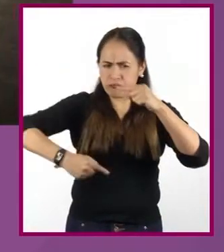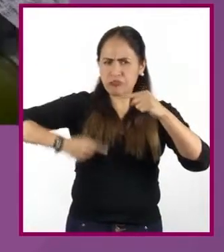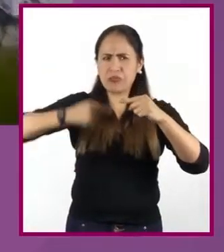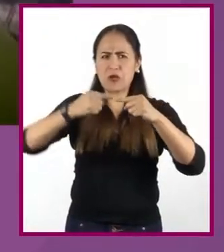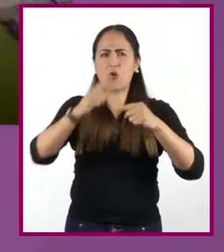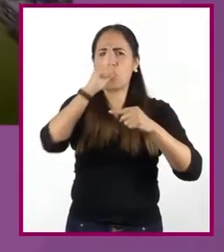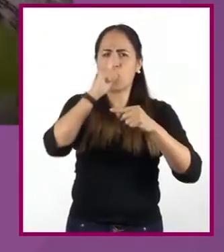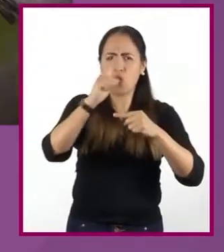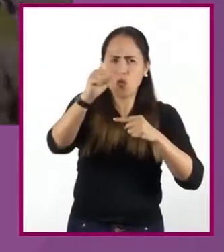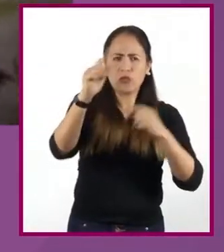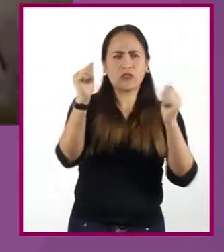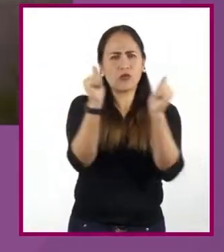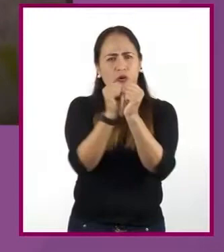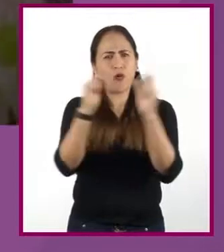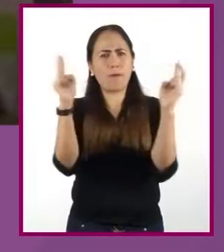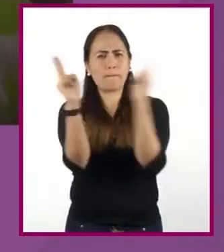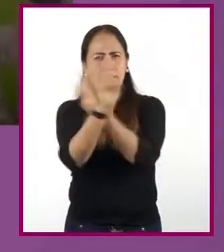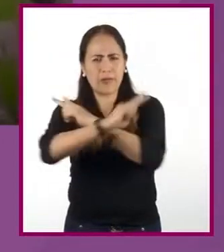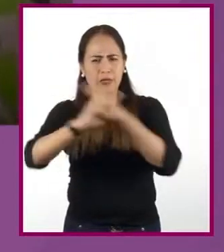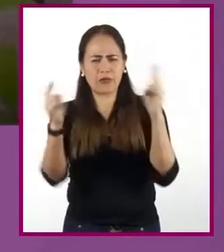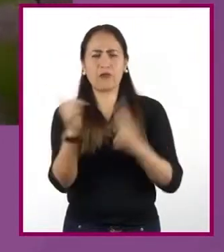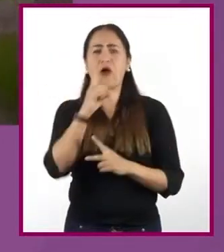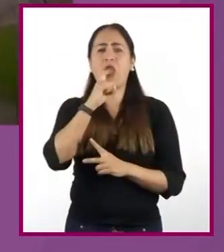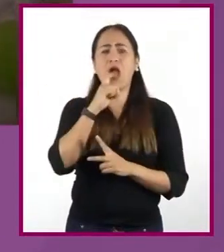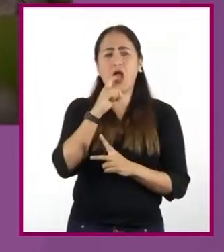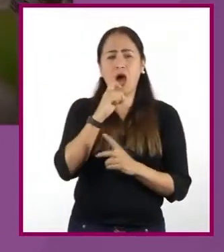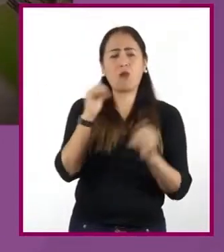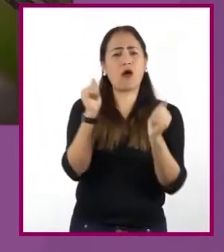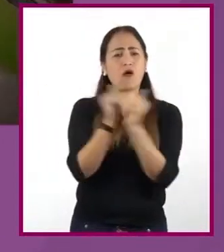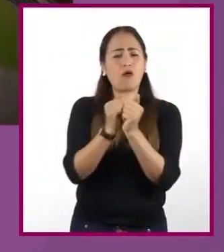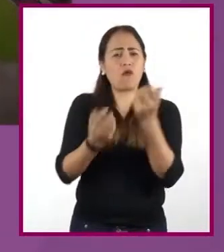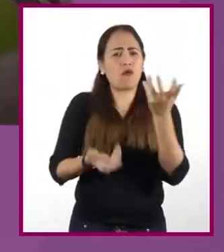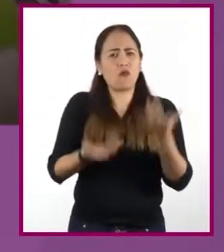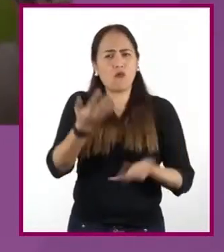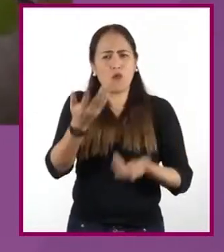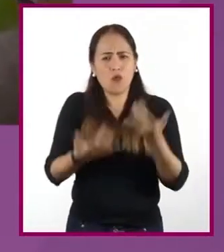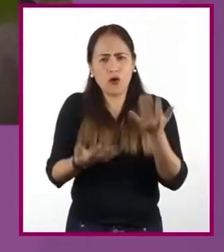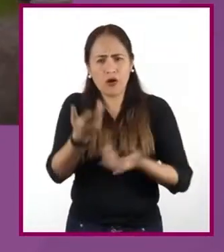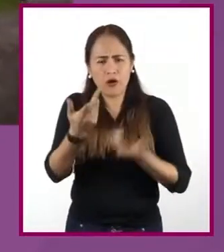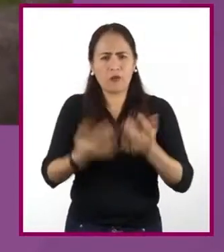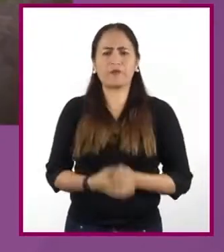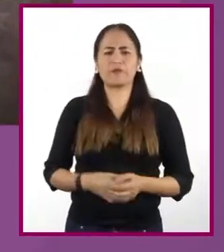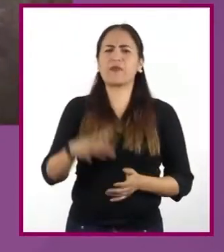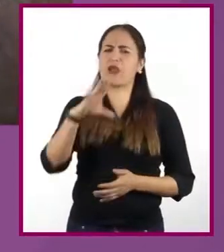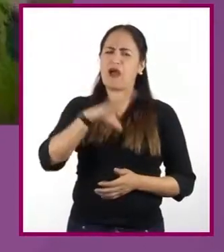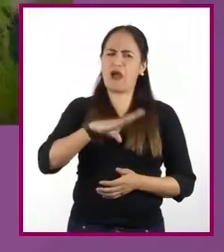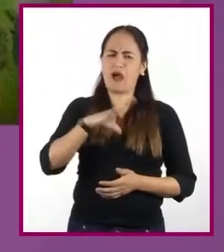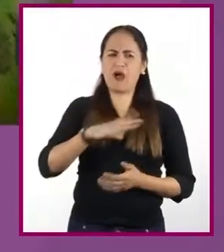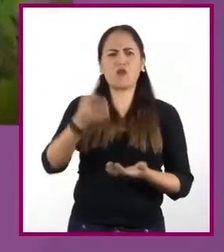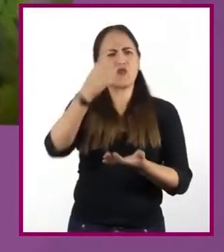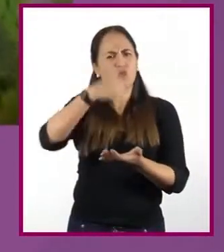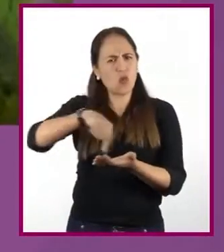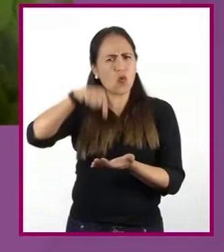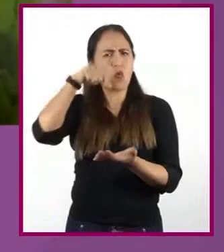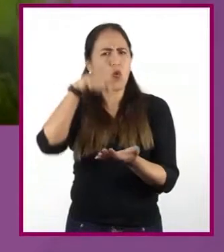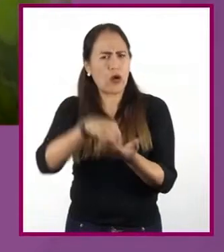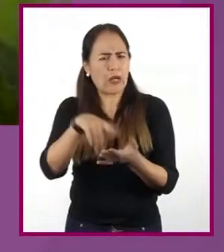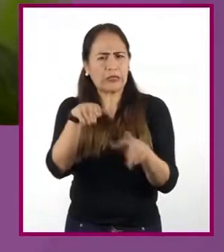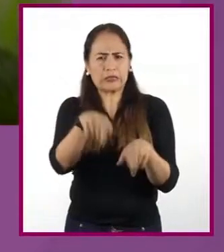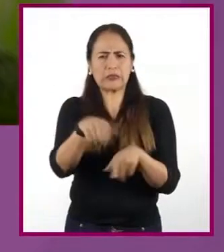y vientos, de aguas y fuegos. Se encuentra en un espacio artificial, divinizado por sí